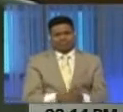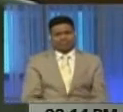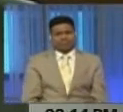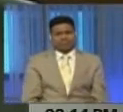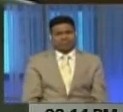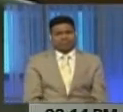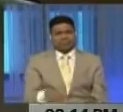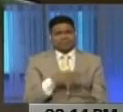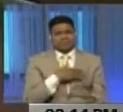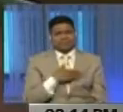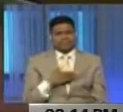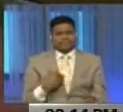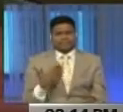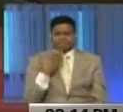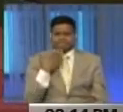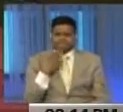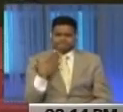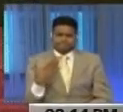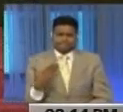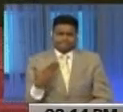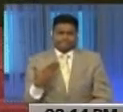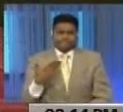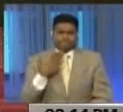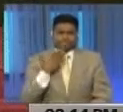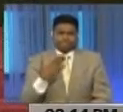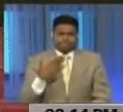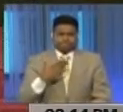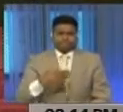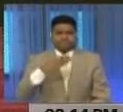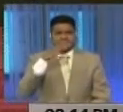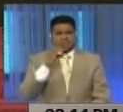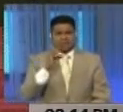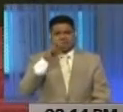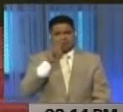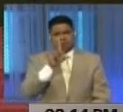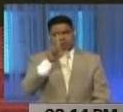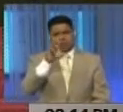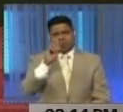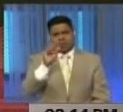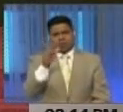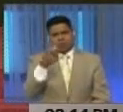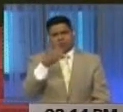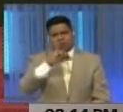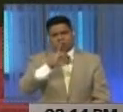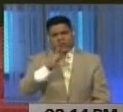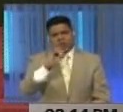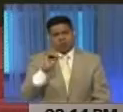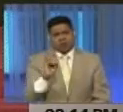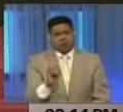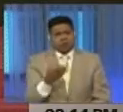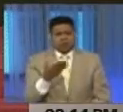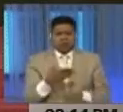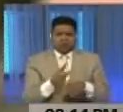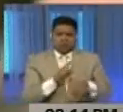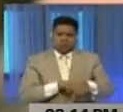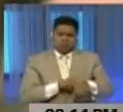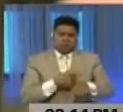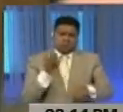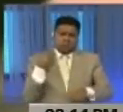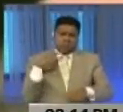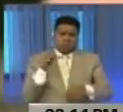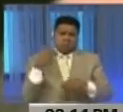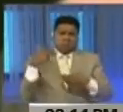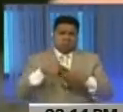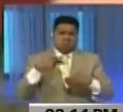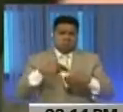Quiero agradecer mucho también al compañero Eulogio del Pino, que hasta hace poco fue ministro de Petróleo y Minería, y